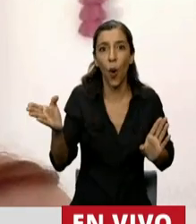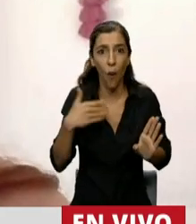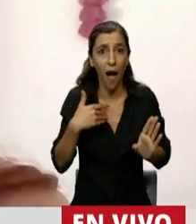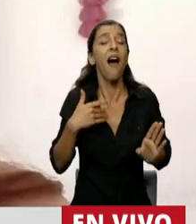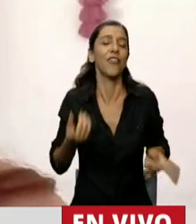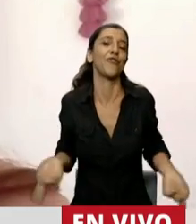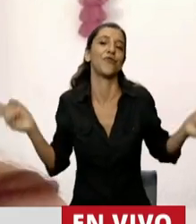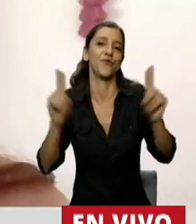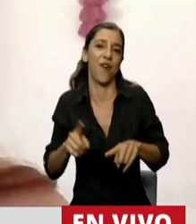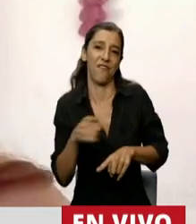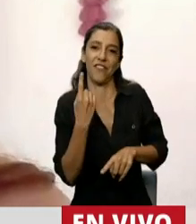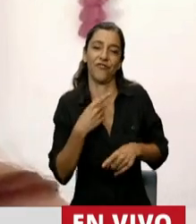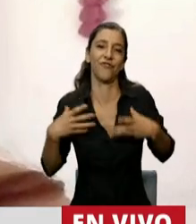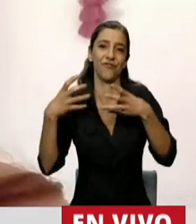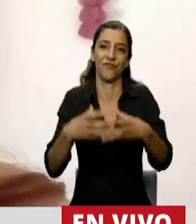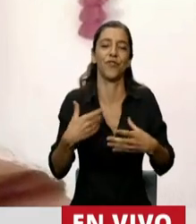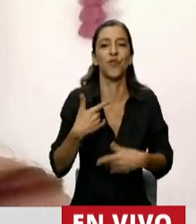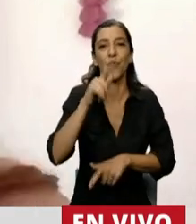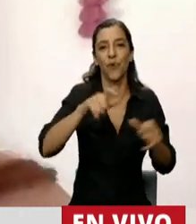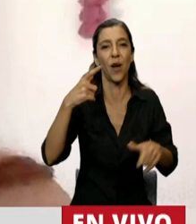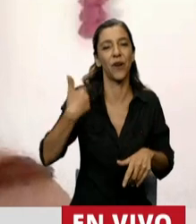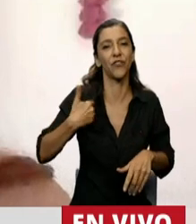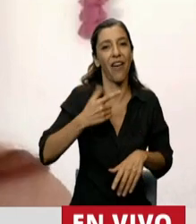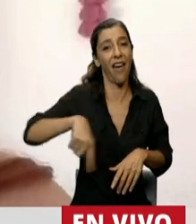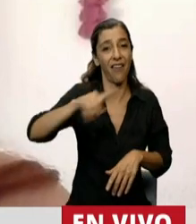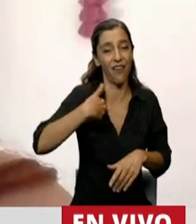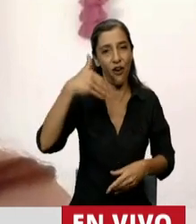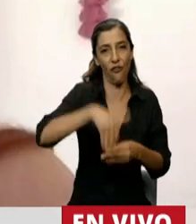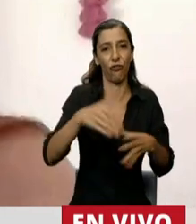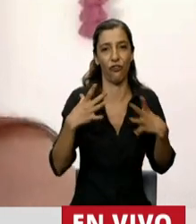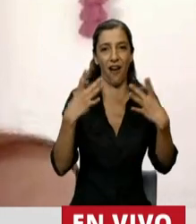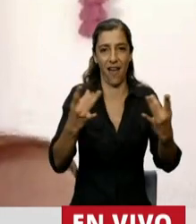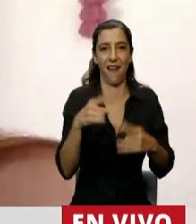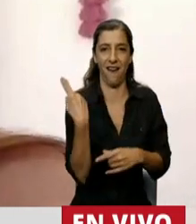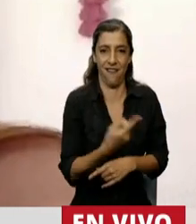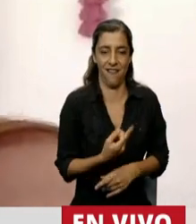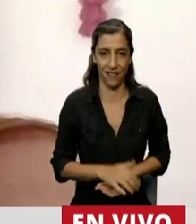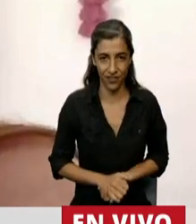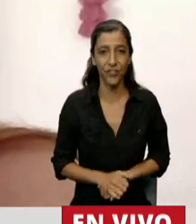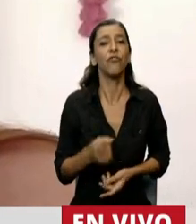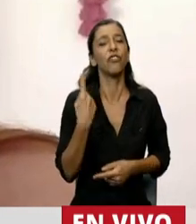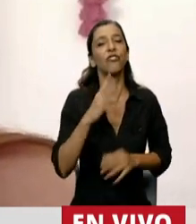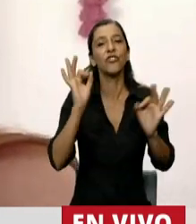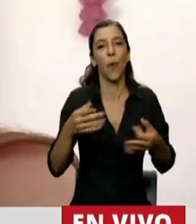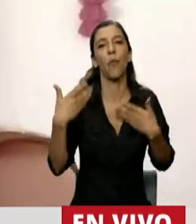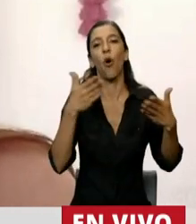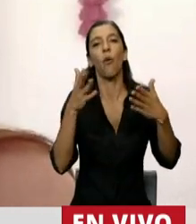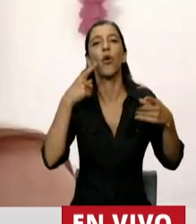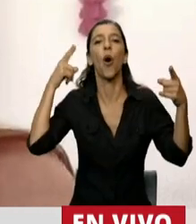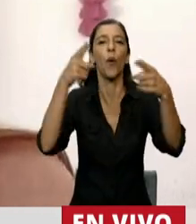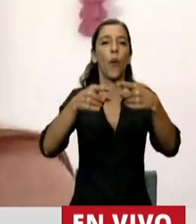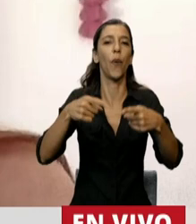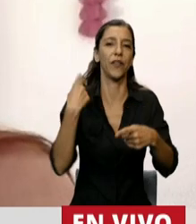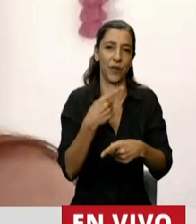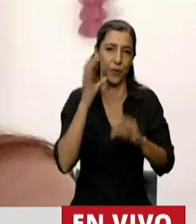democráticamente. Volvimos porque, como sabemos de dónde venimos, también sabemos hacia dónde vamos. Así que, humildemente, y